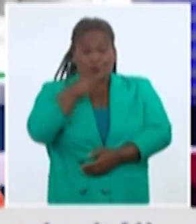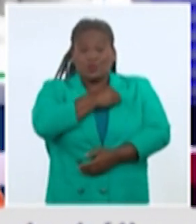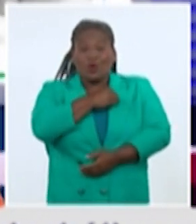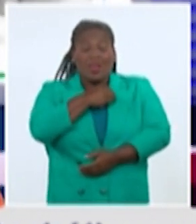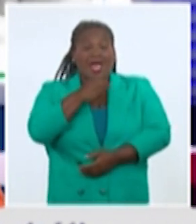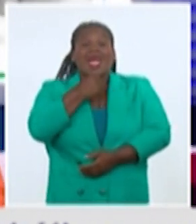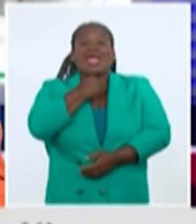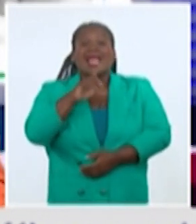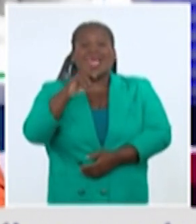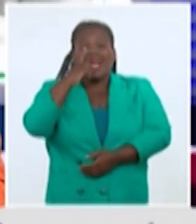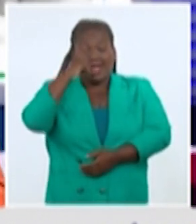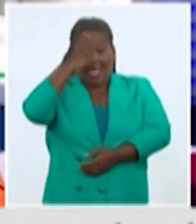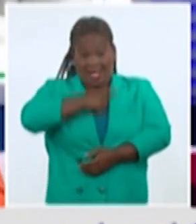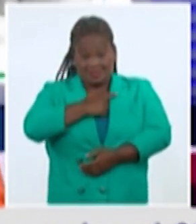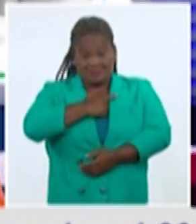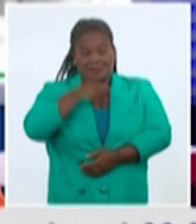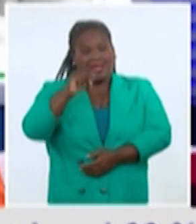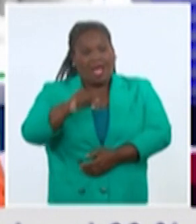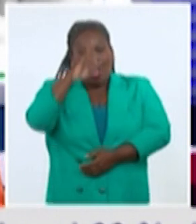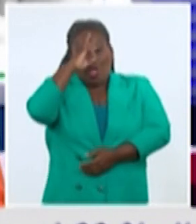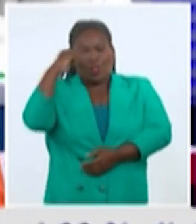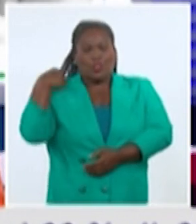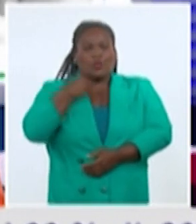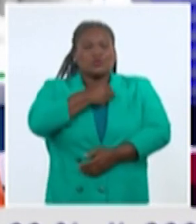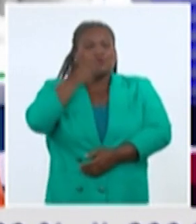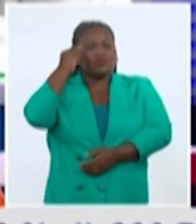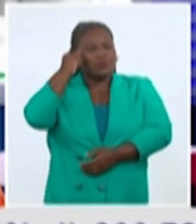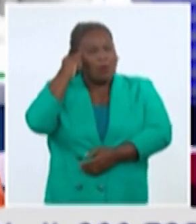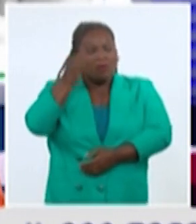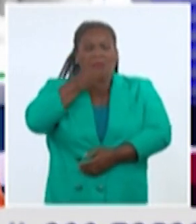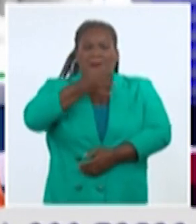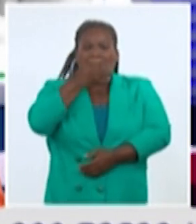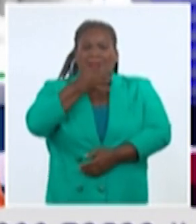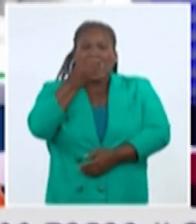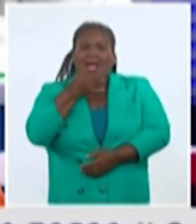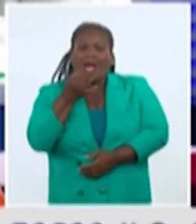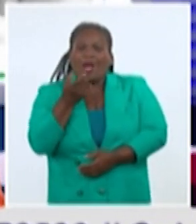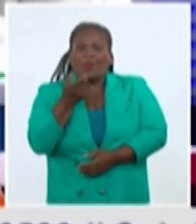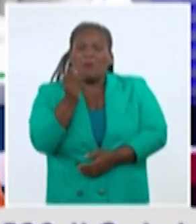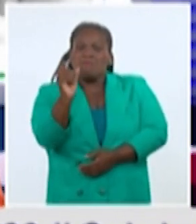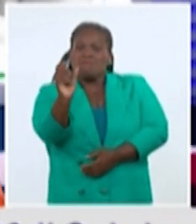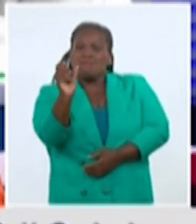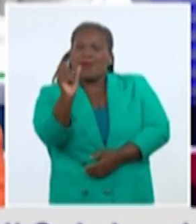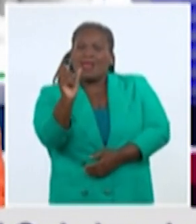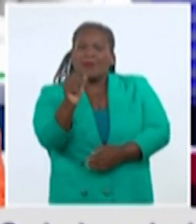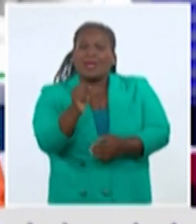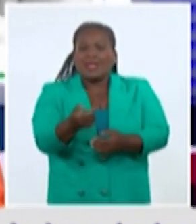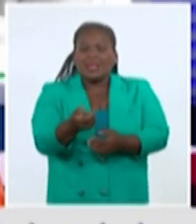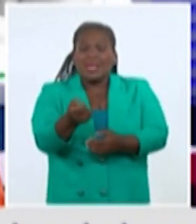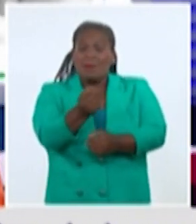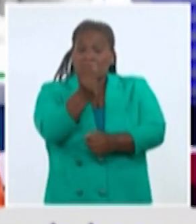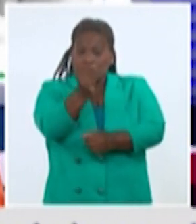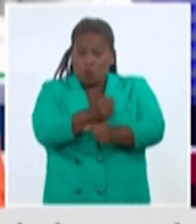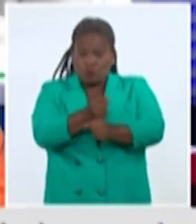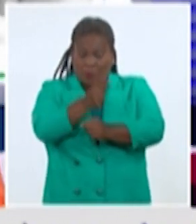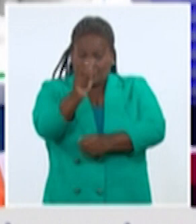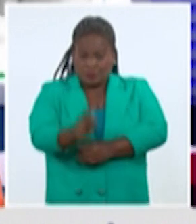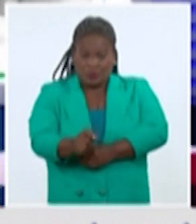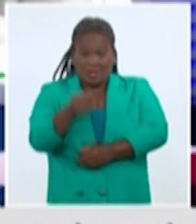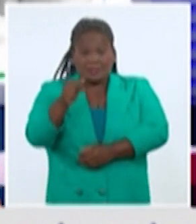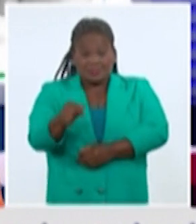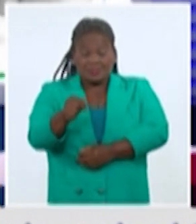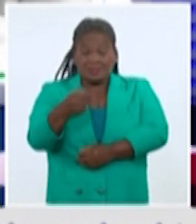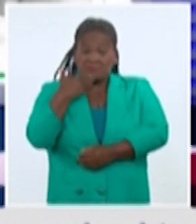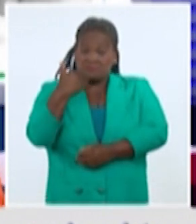Durán ha hecho alusión a este término que se maneja entre algunos televidentes y usuarios en redes sociales. Recibo con muchísimo placer porque